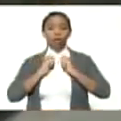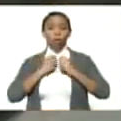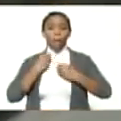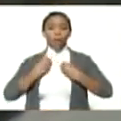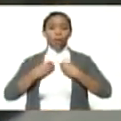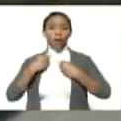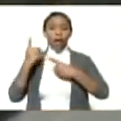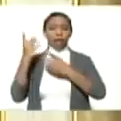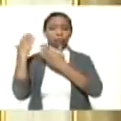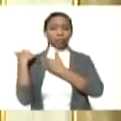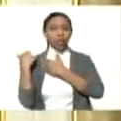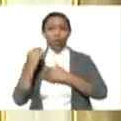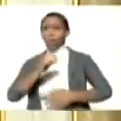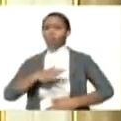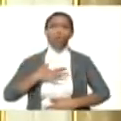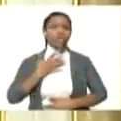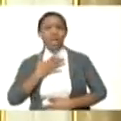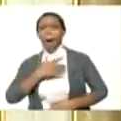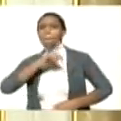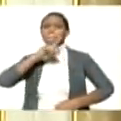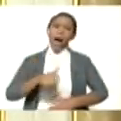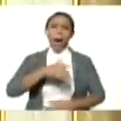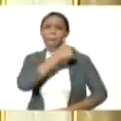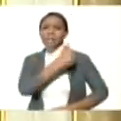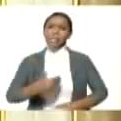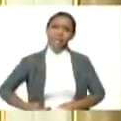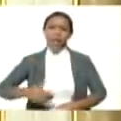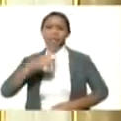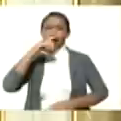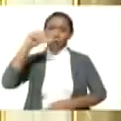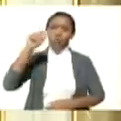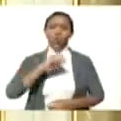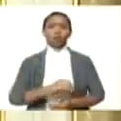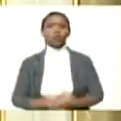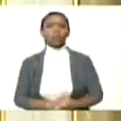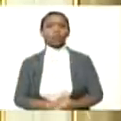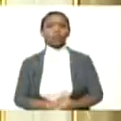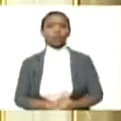pesar, era que no le podía quedar mal al presidente Maduro